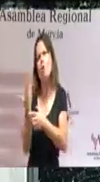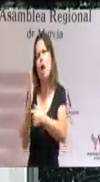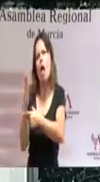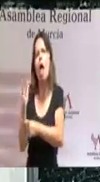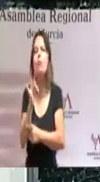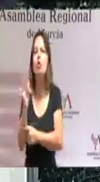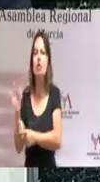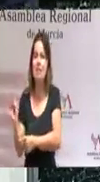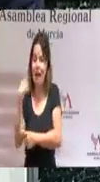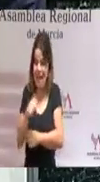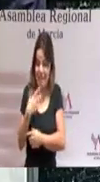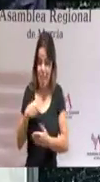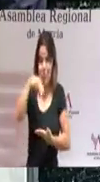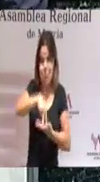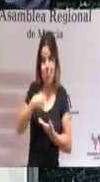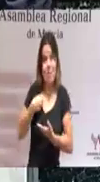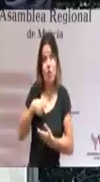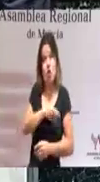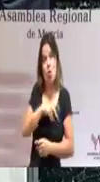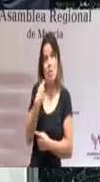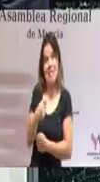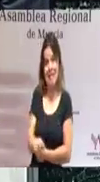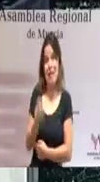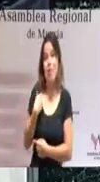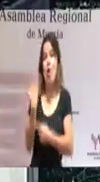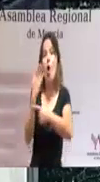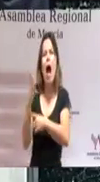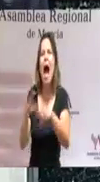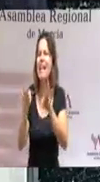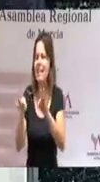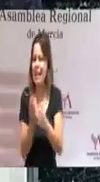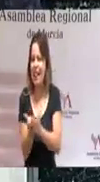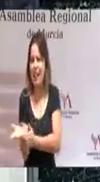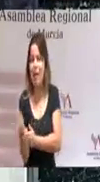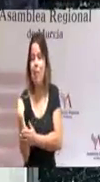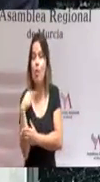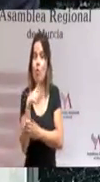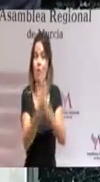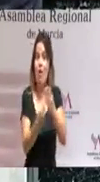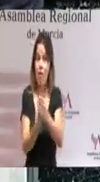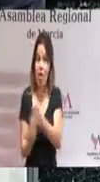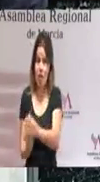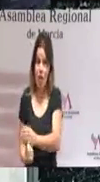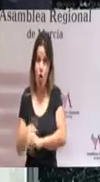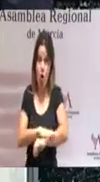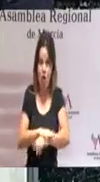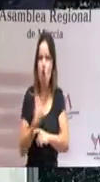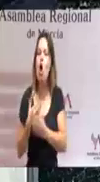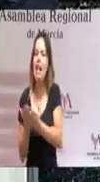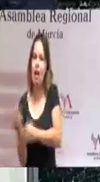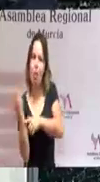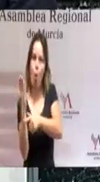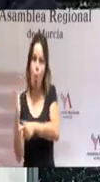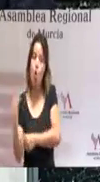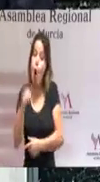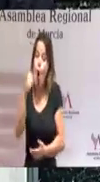positivas desde esta tribuna, señor presidente. Opciones alternativas a sus errores de gobierno. Y hoy hemos